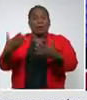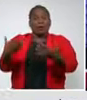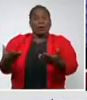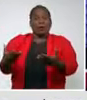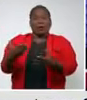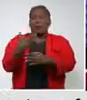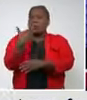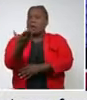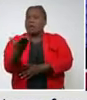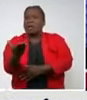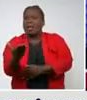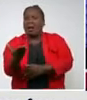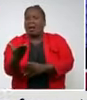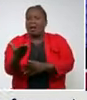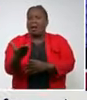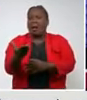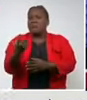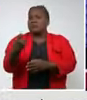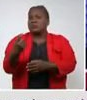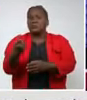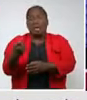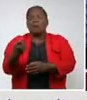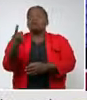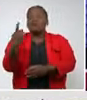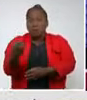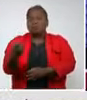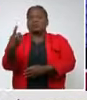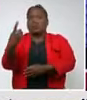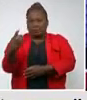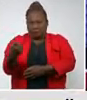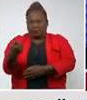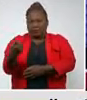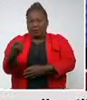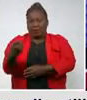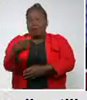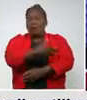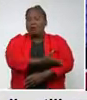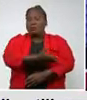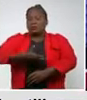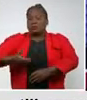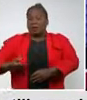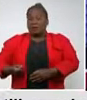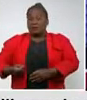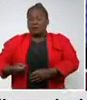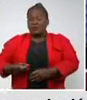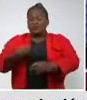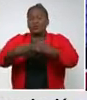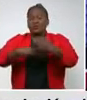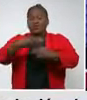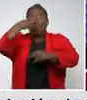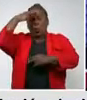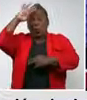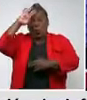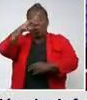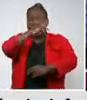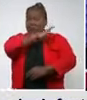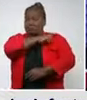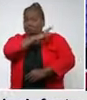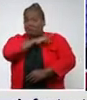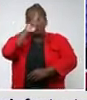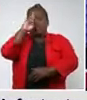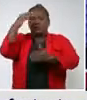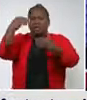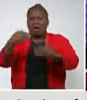pidamos, que necesitamos que el sacrificio que está haciendo el país, el sacrificio que se está haciendo por